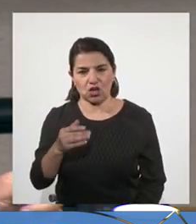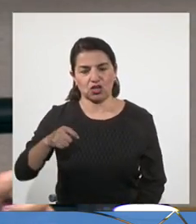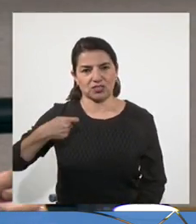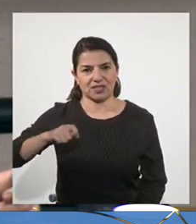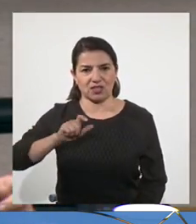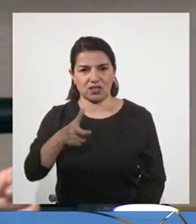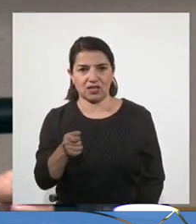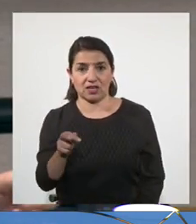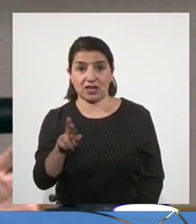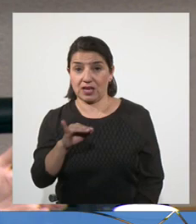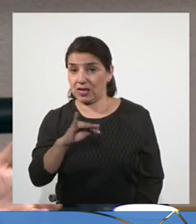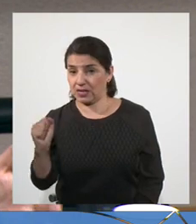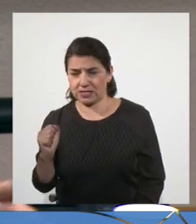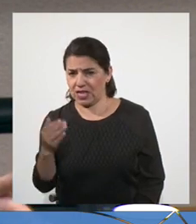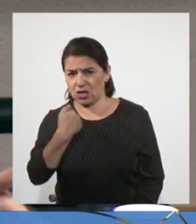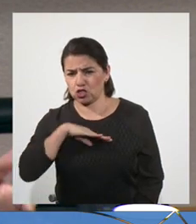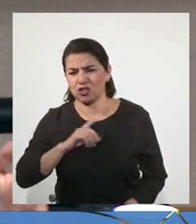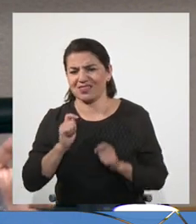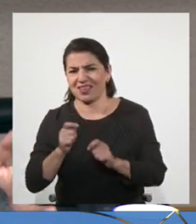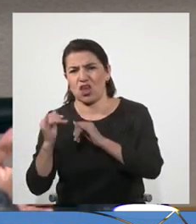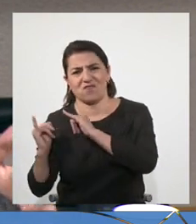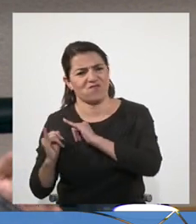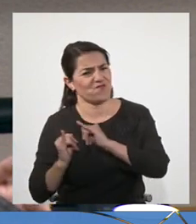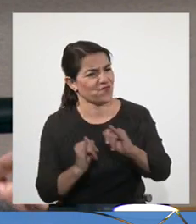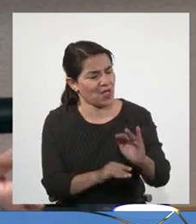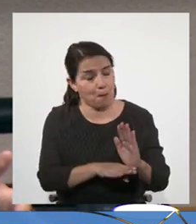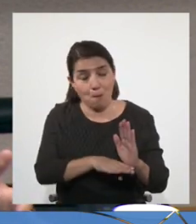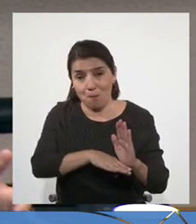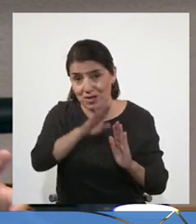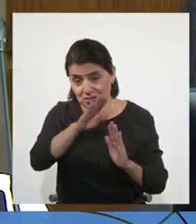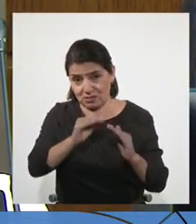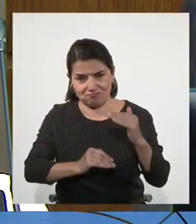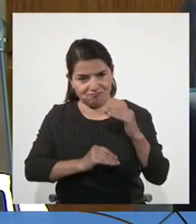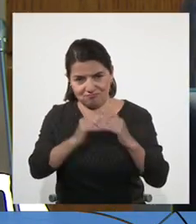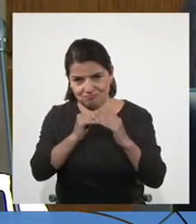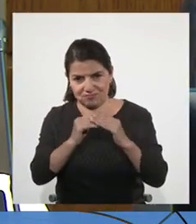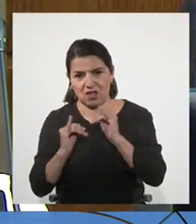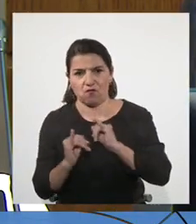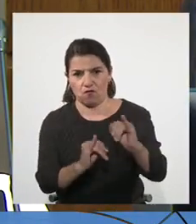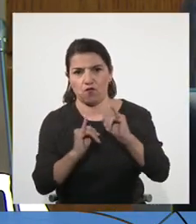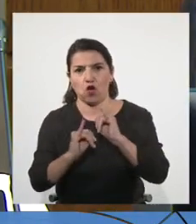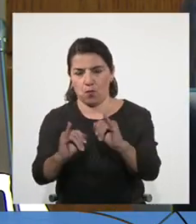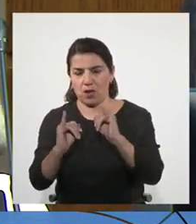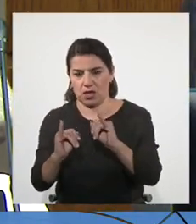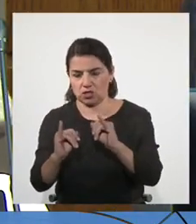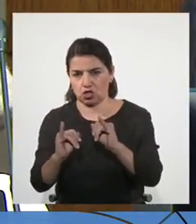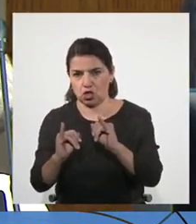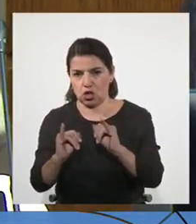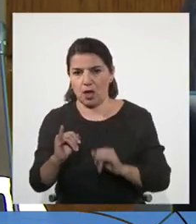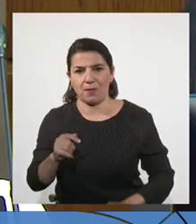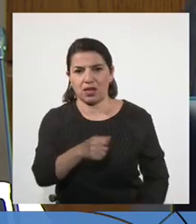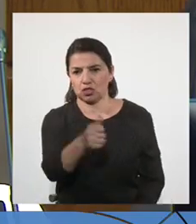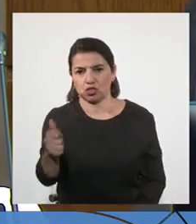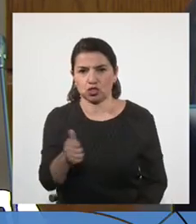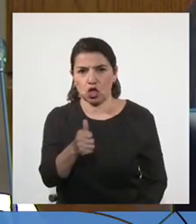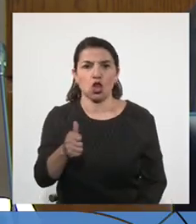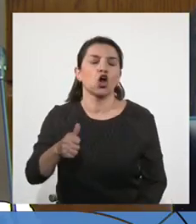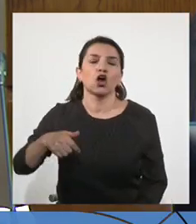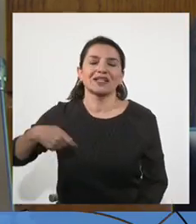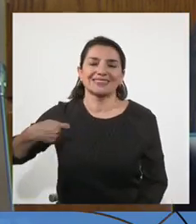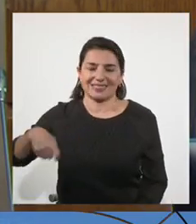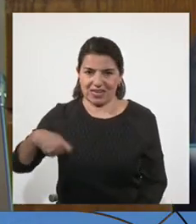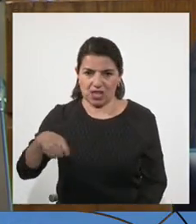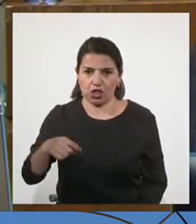de entregar la mayor información posible para todos los senadores y diputados también del Congreso se puedan hacer